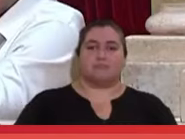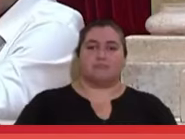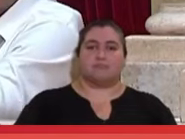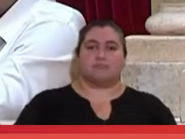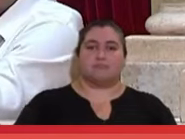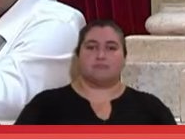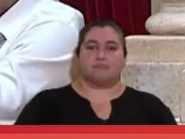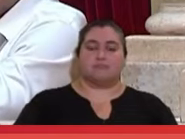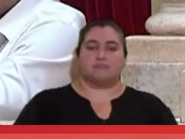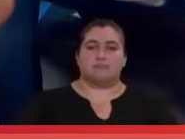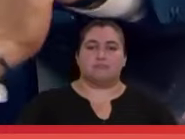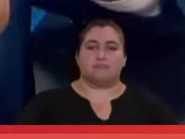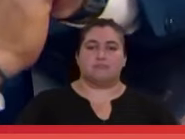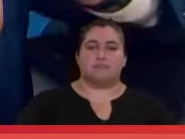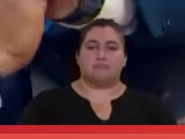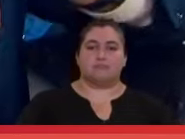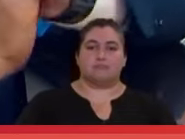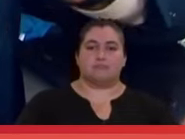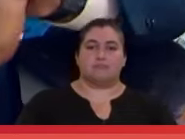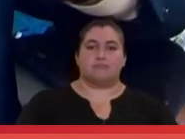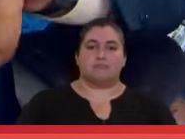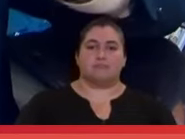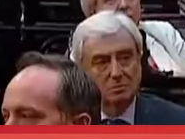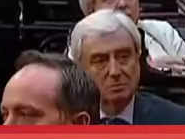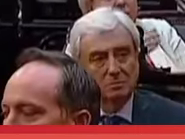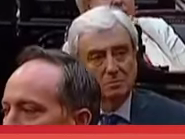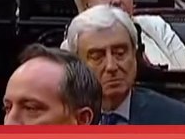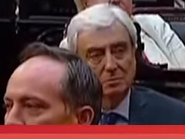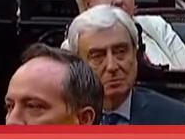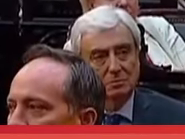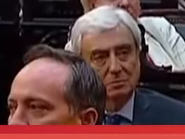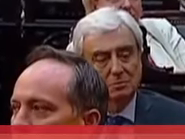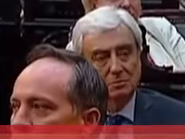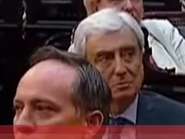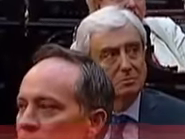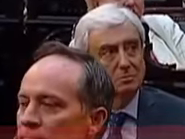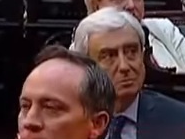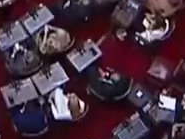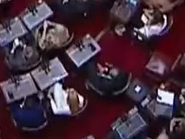plata de los cordobeses en la caja de jubilación para los jubilados cordobeses.